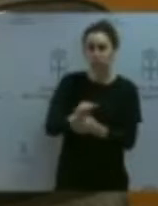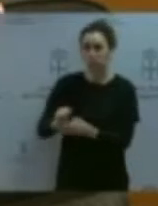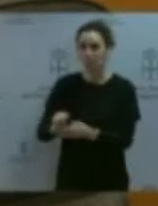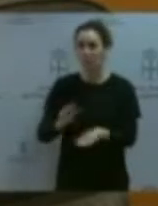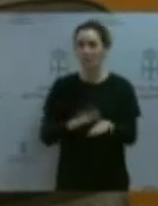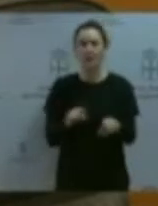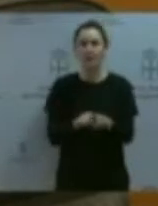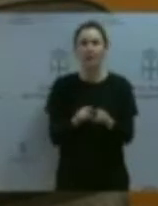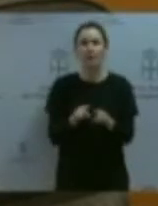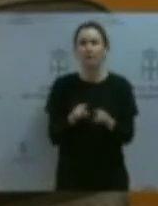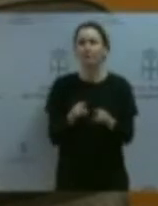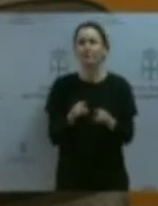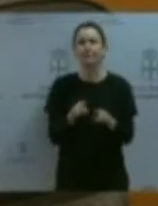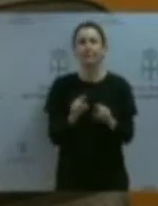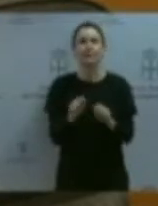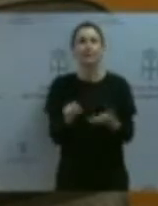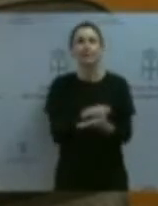meses o